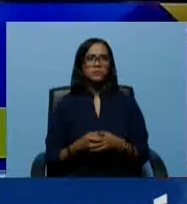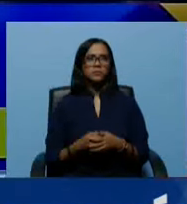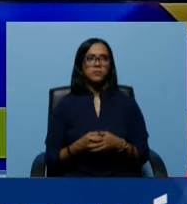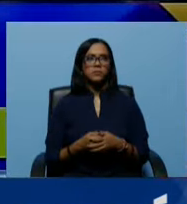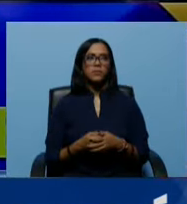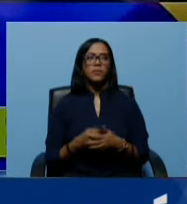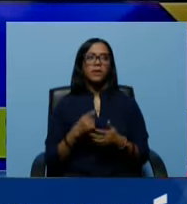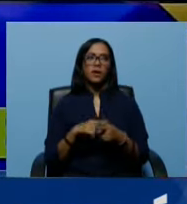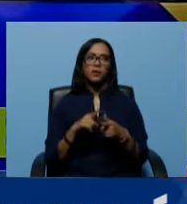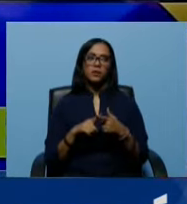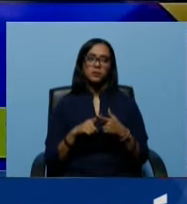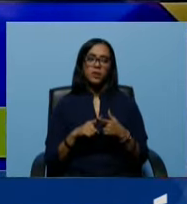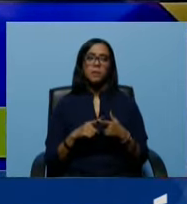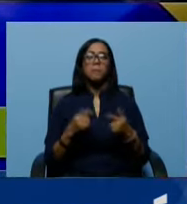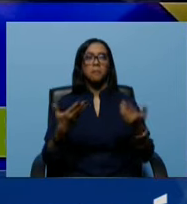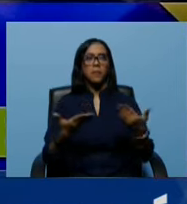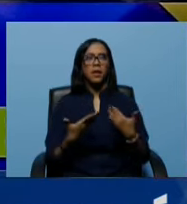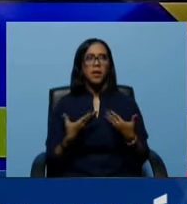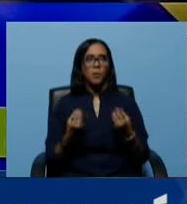Por eso me da mucha alegría